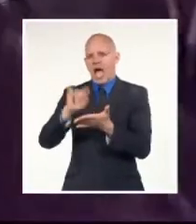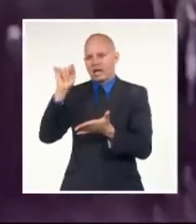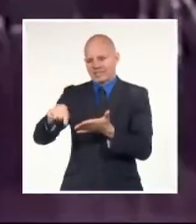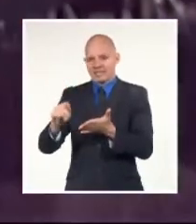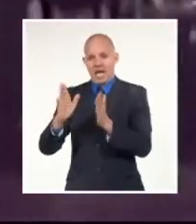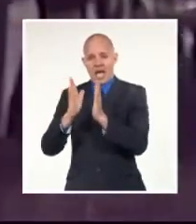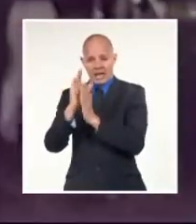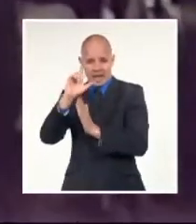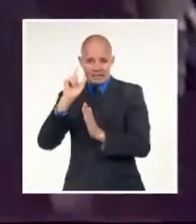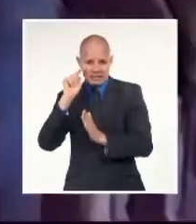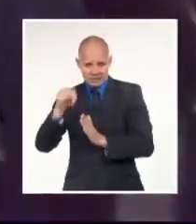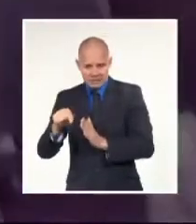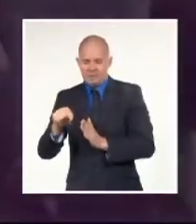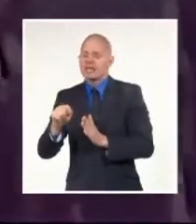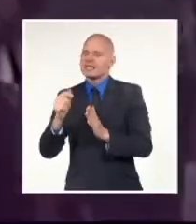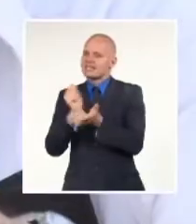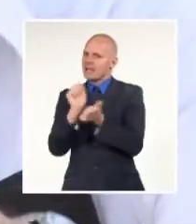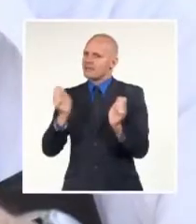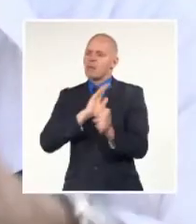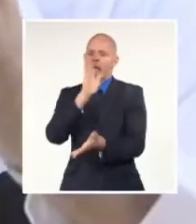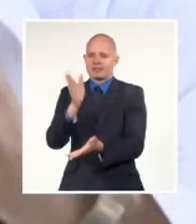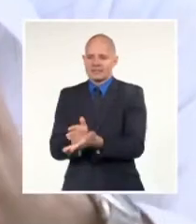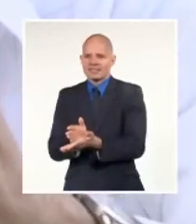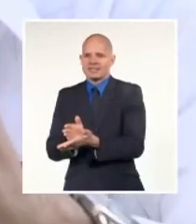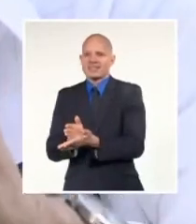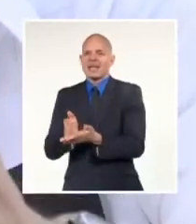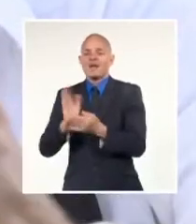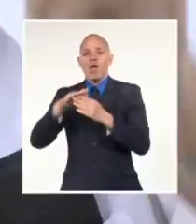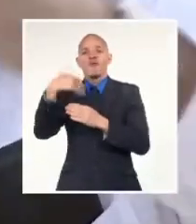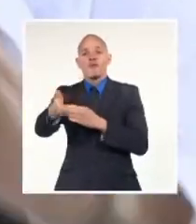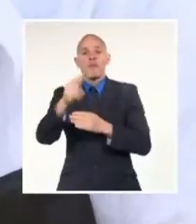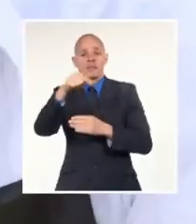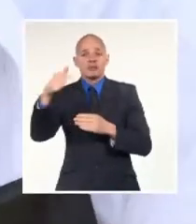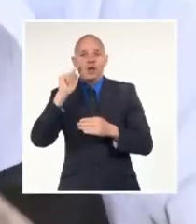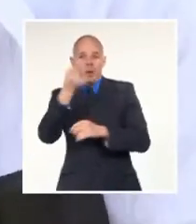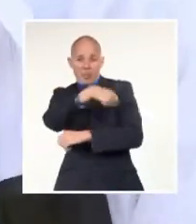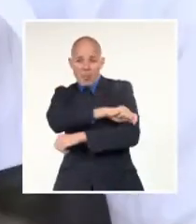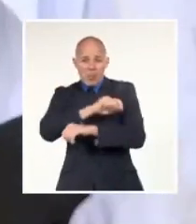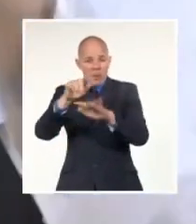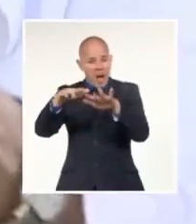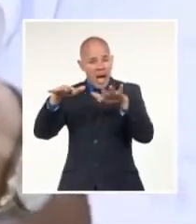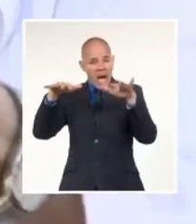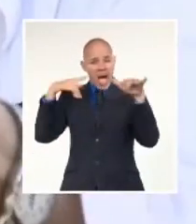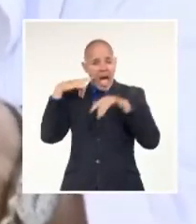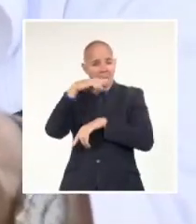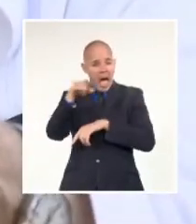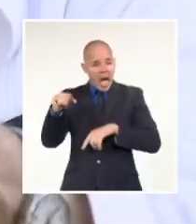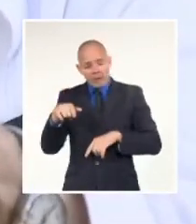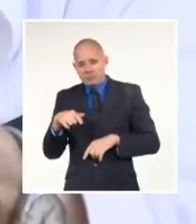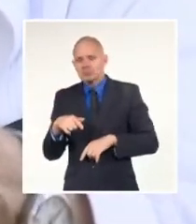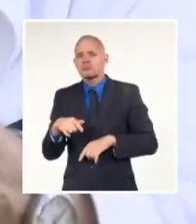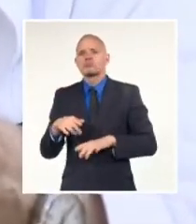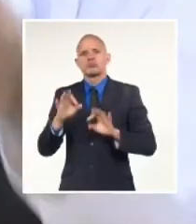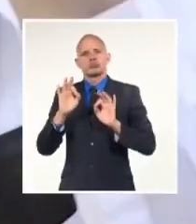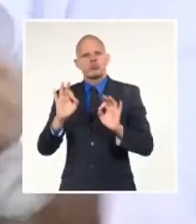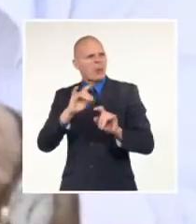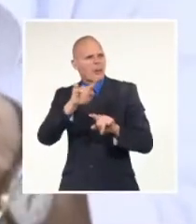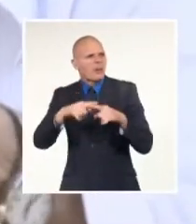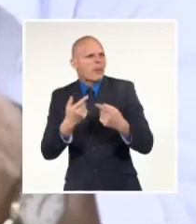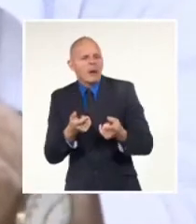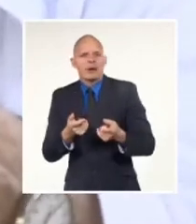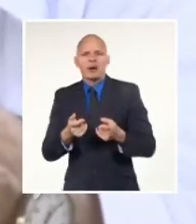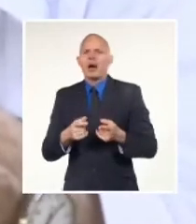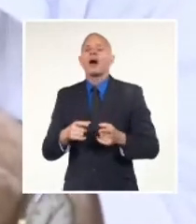que es porque vencimos, por el hecho que no pedimos ni perdones ni nada y salimos sin condiciones ni